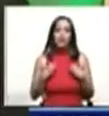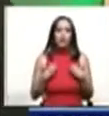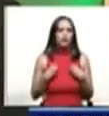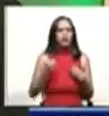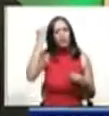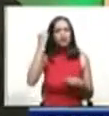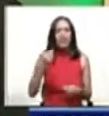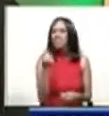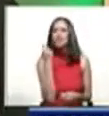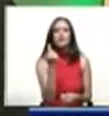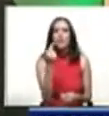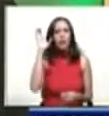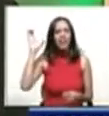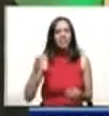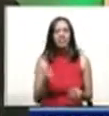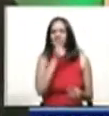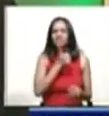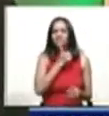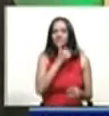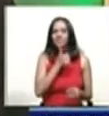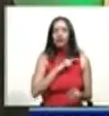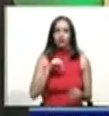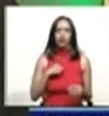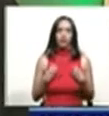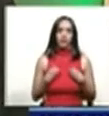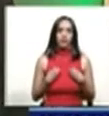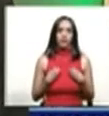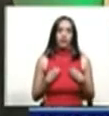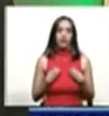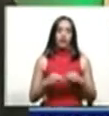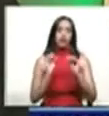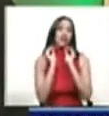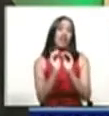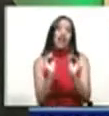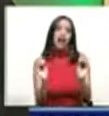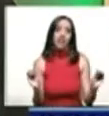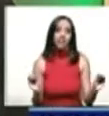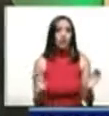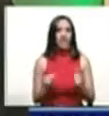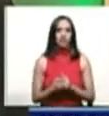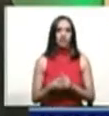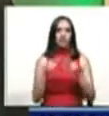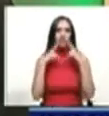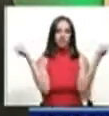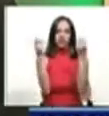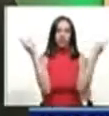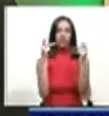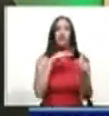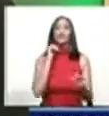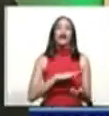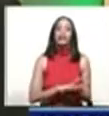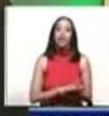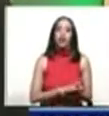que Venezuela ha soportado. Y yo les tengo una mala noticia a esos agoreros de la muerte. Lo vamos a seguir soportando